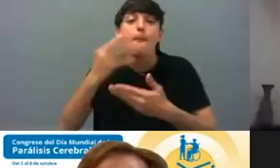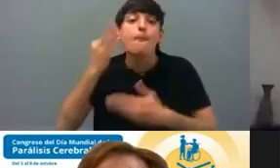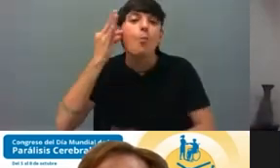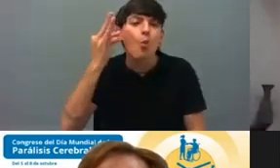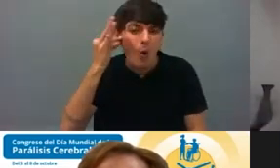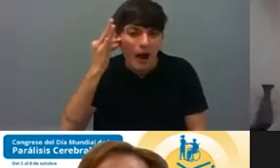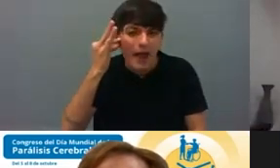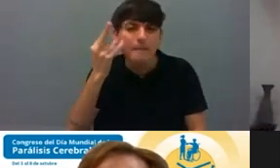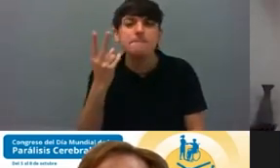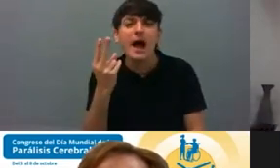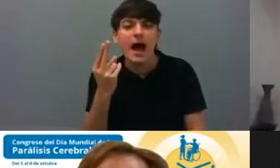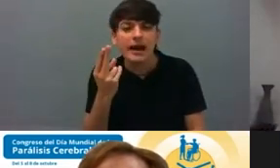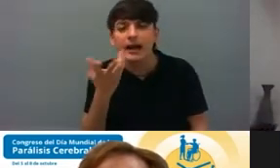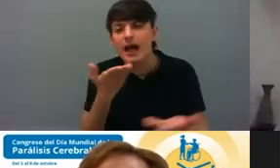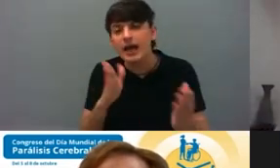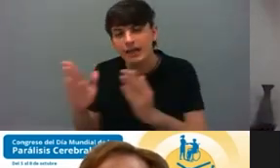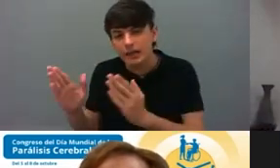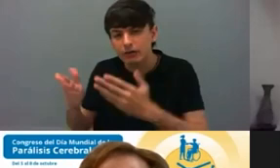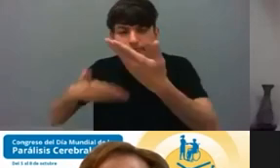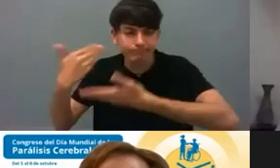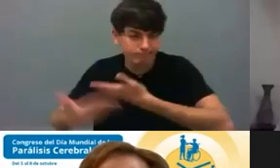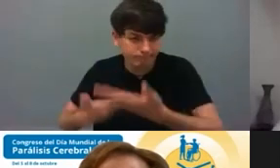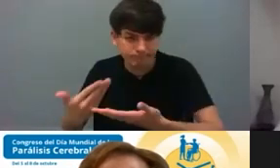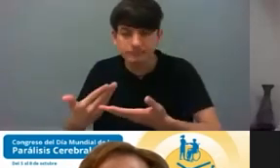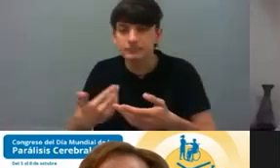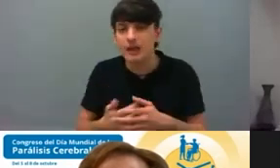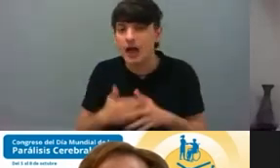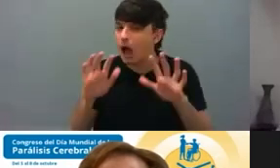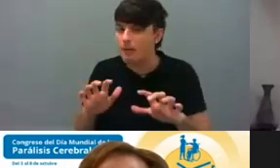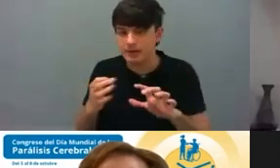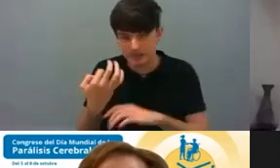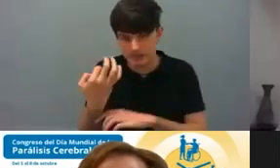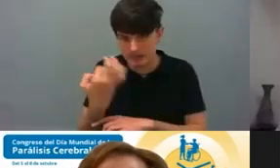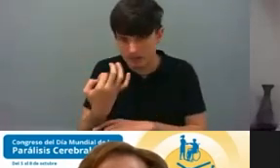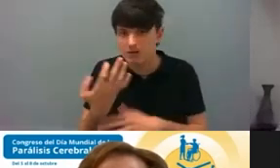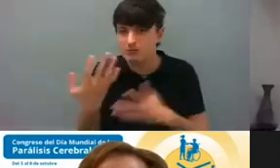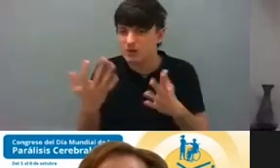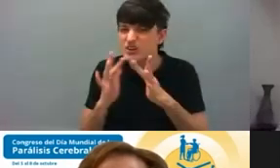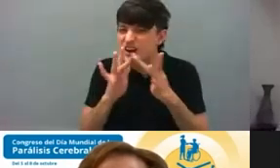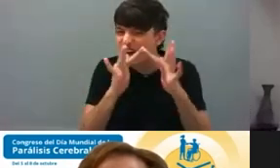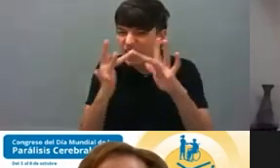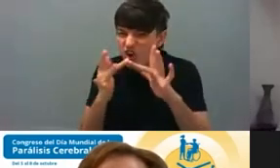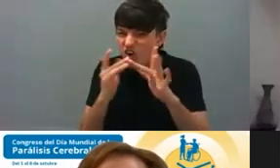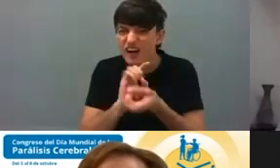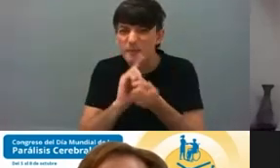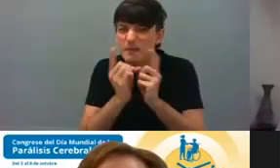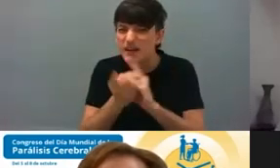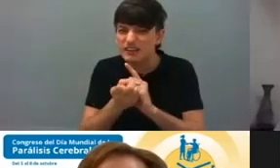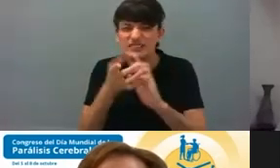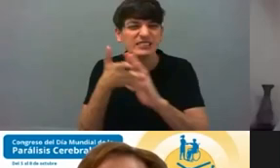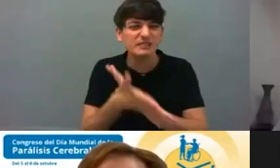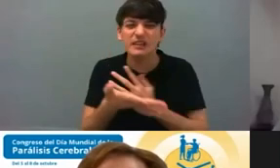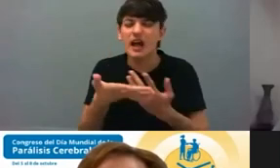sus hijos. Pero no entiendo que cambiar la relación tenga que ser una